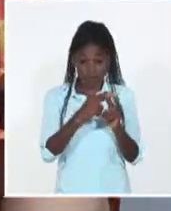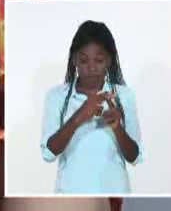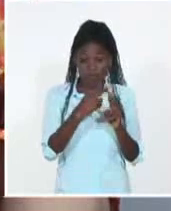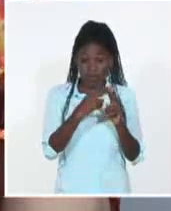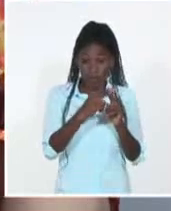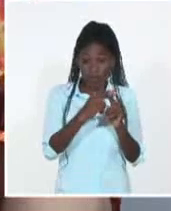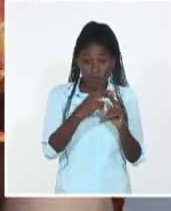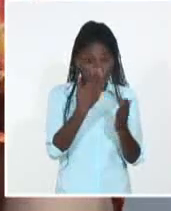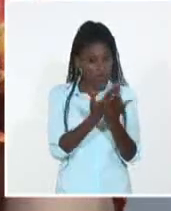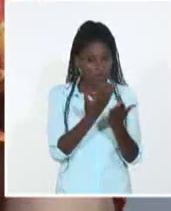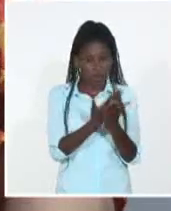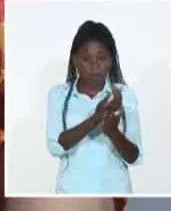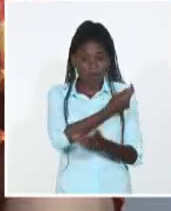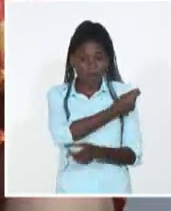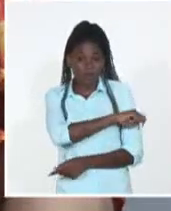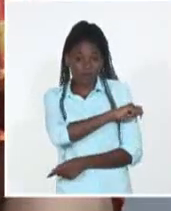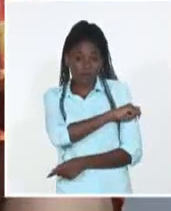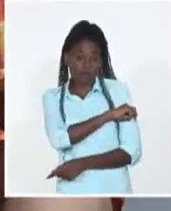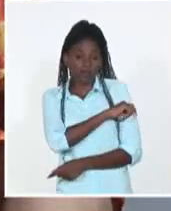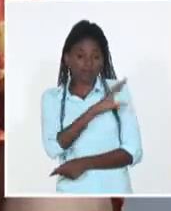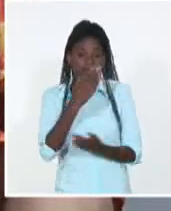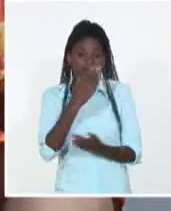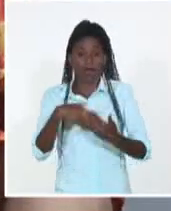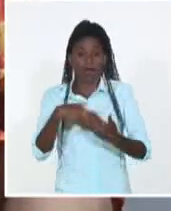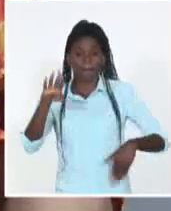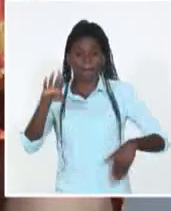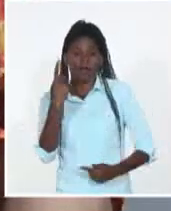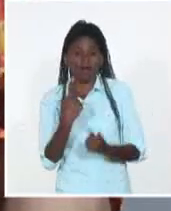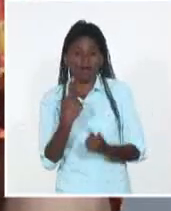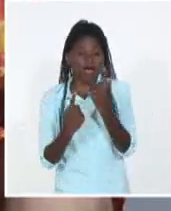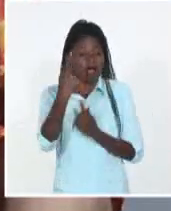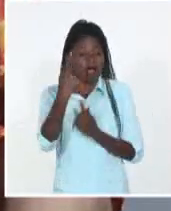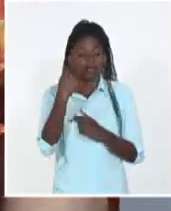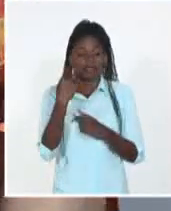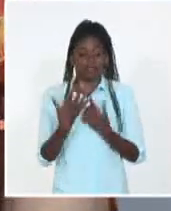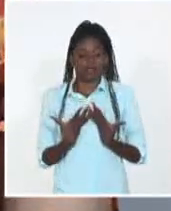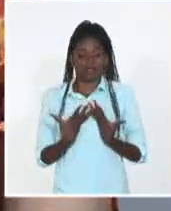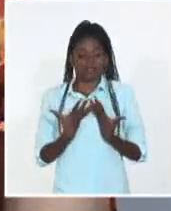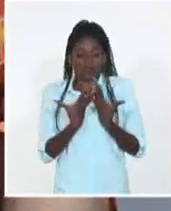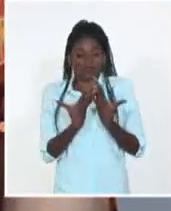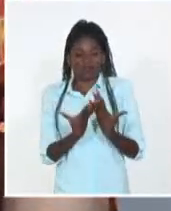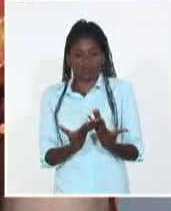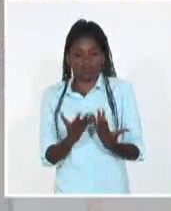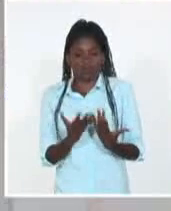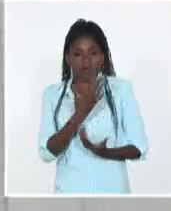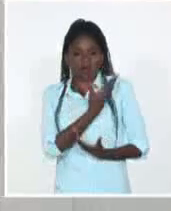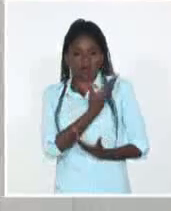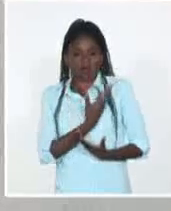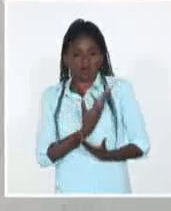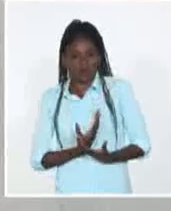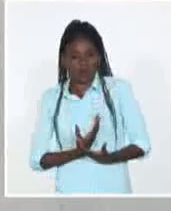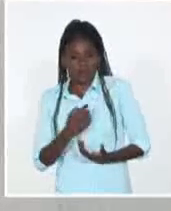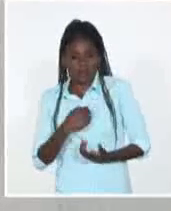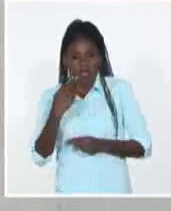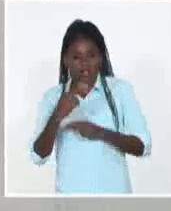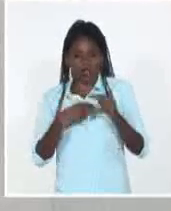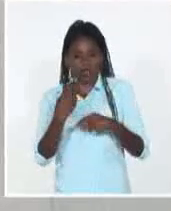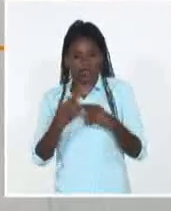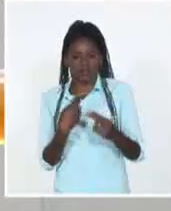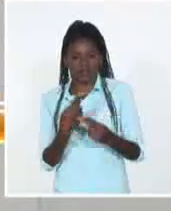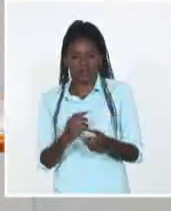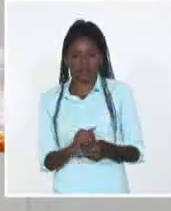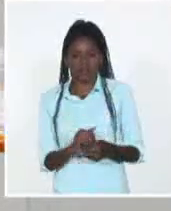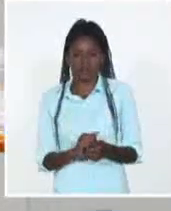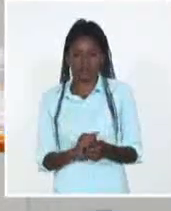Time, el Pas de Deux debe ser realmente alguien que actúe, que tenga ese sentimiento de la pieza que conlleva. En esta temporada es